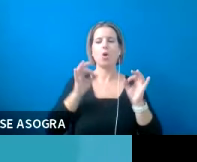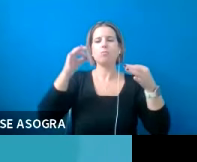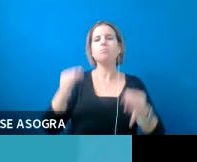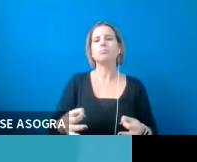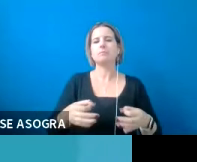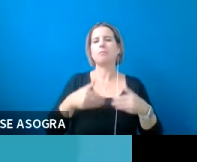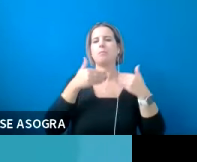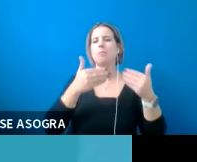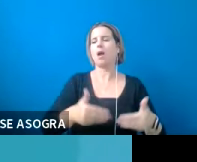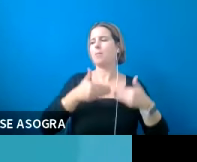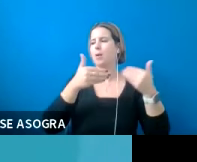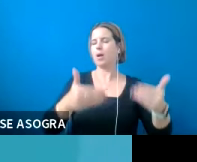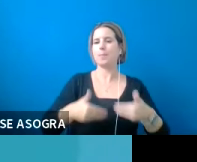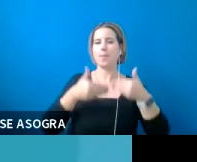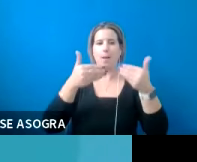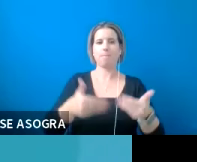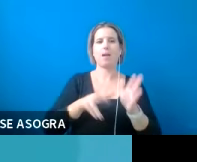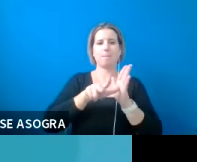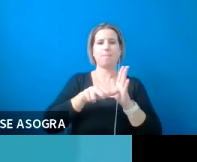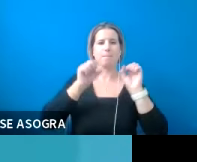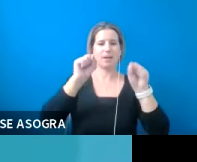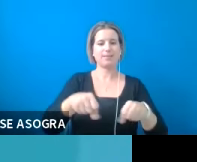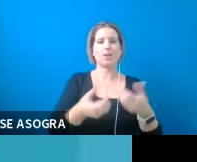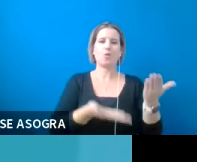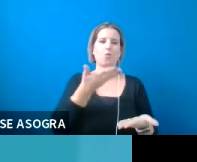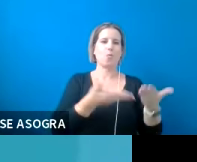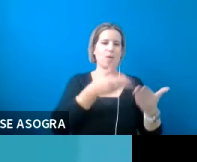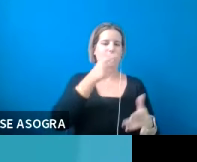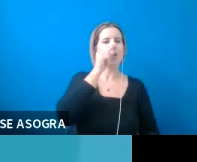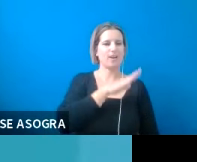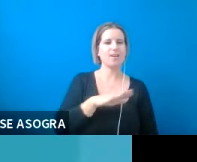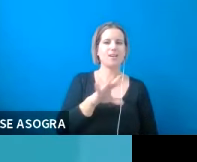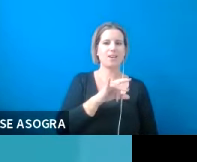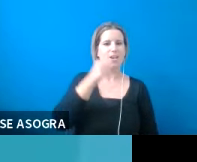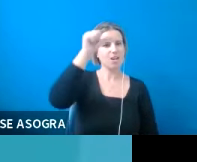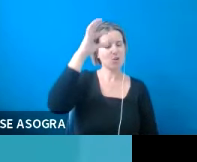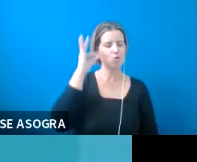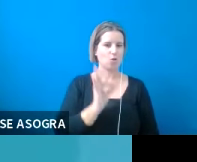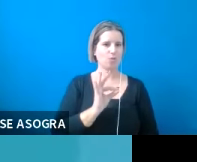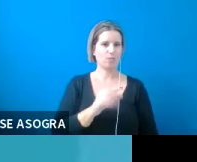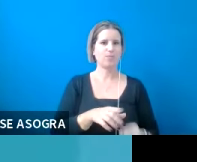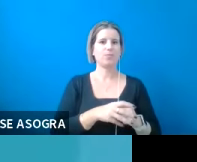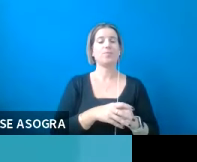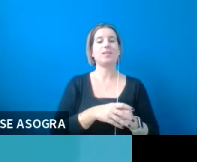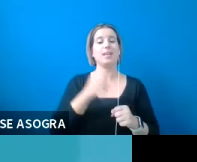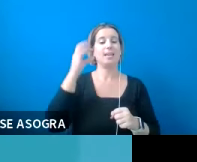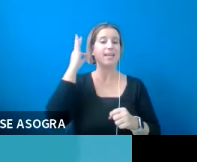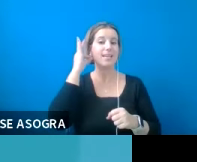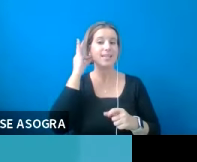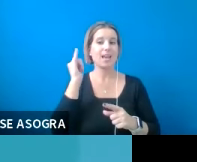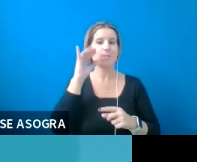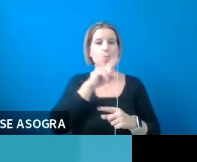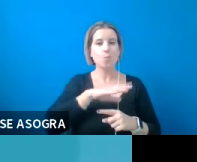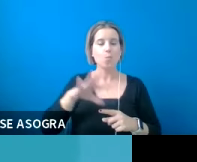significativamente si lo comparamos con el caso de los niños o de los varones las niñas y las mujeres reciben